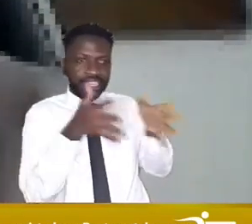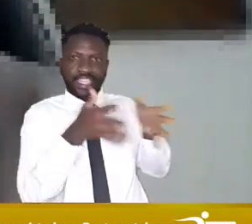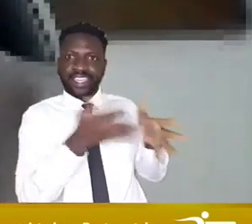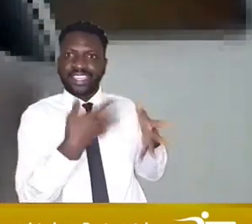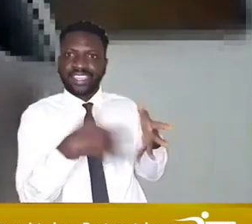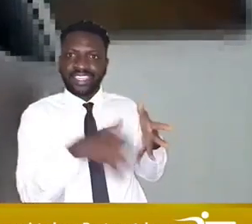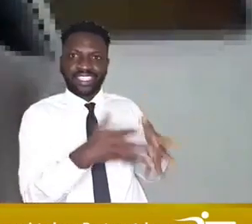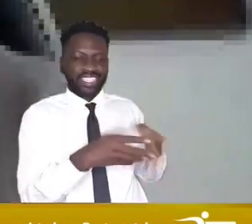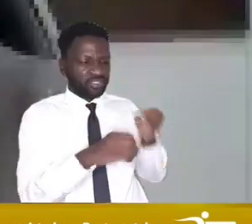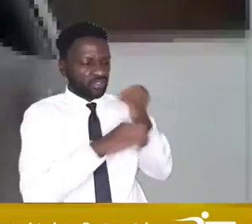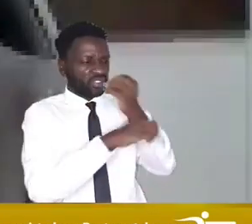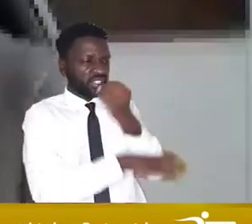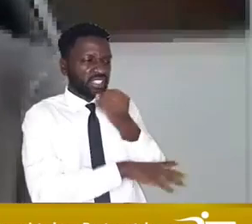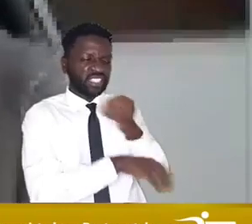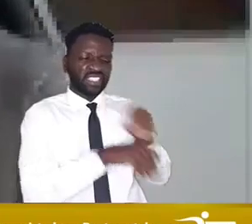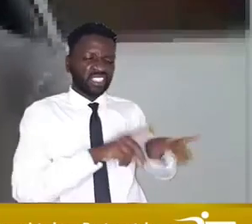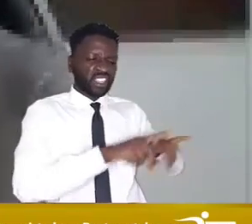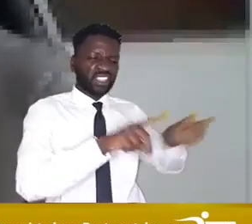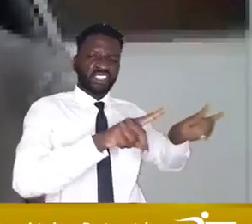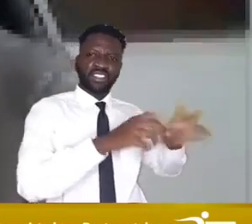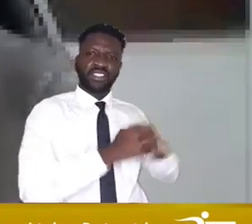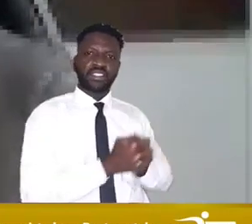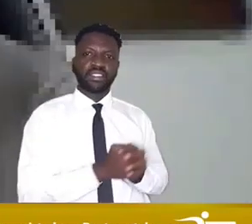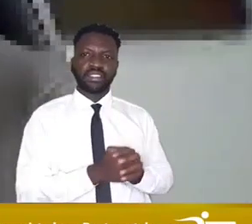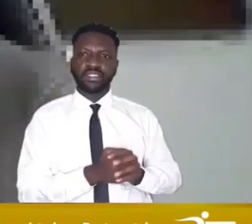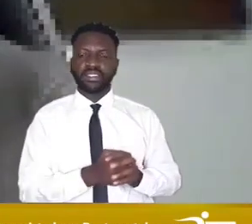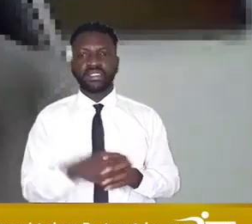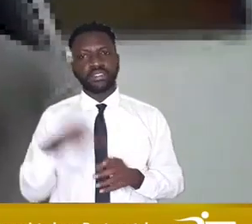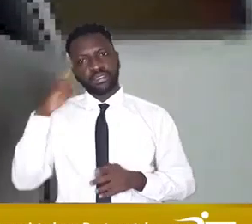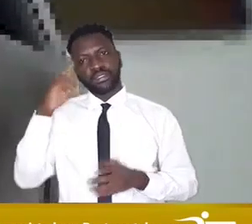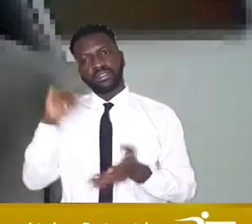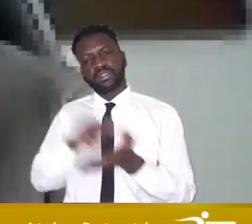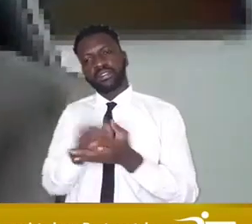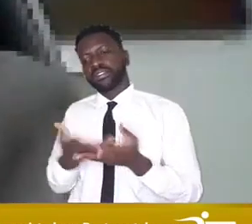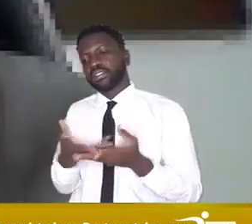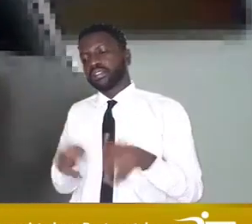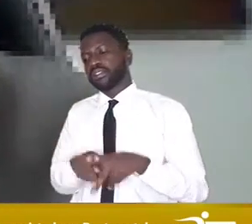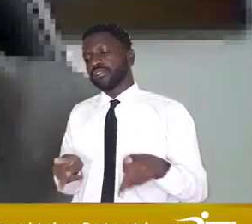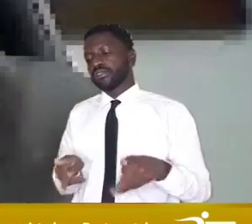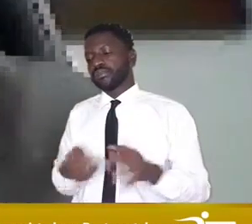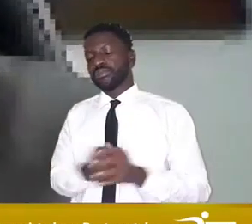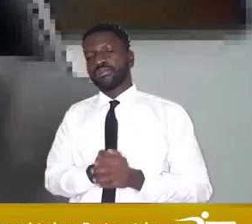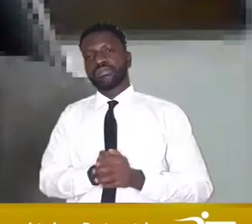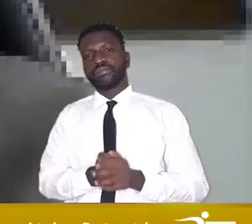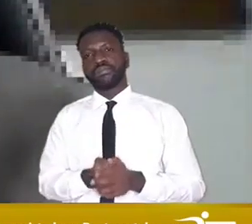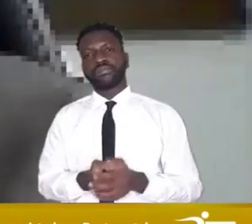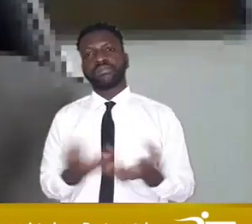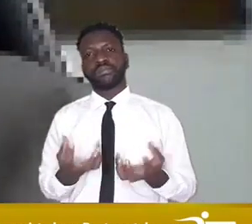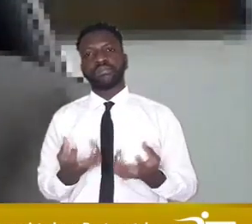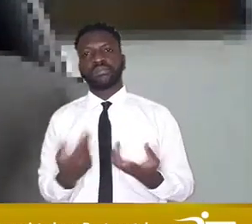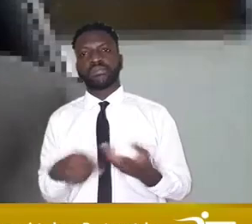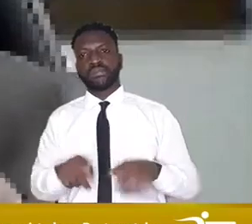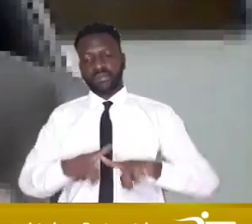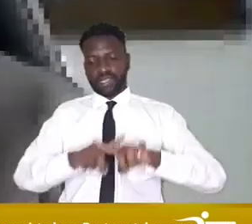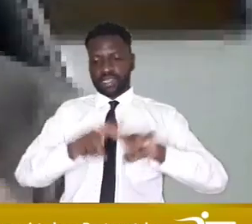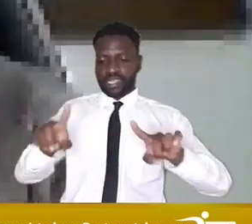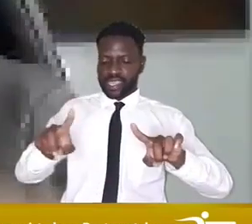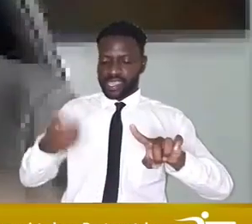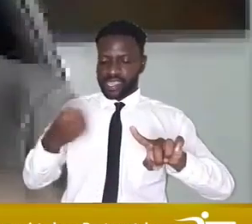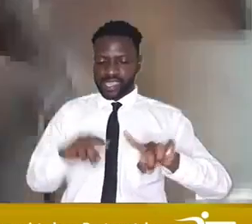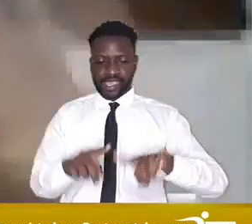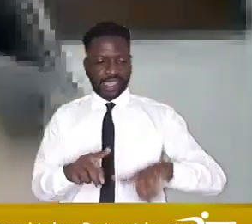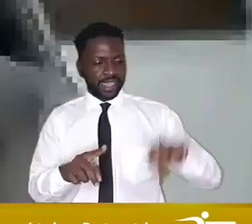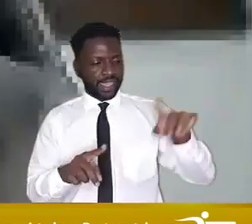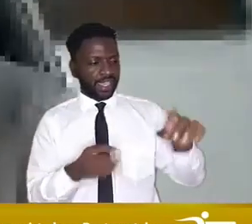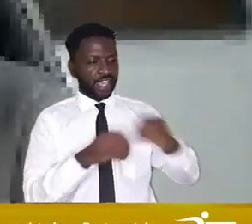doctrina. Yo creo que a veces las personas quieren hacer una diferencia entre lo que es doctrina, como si fuera